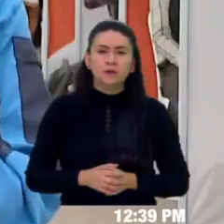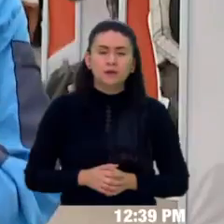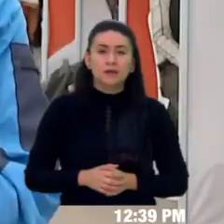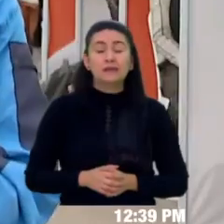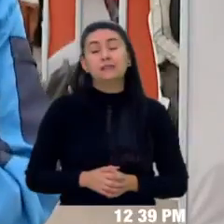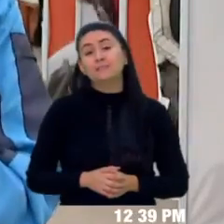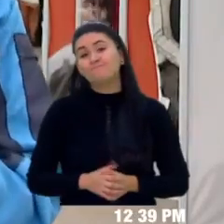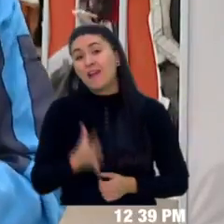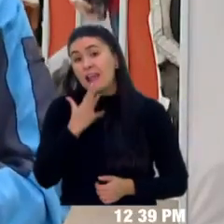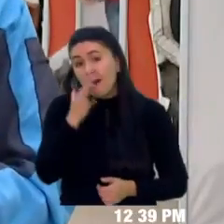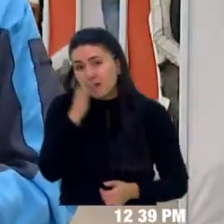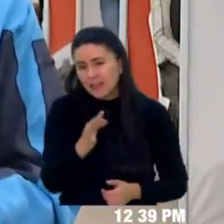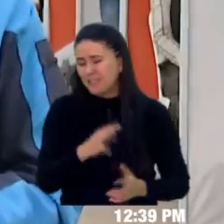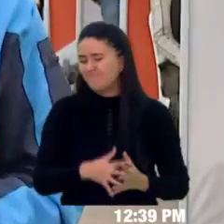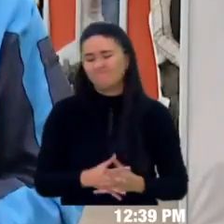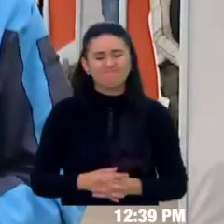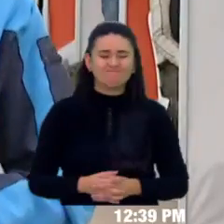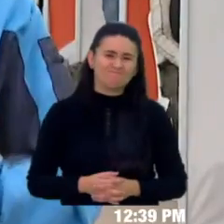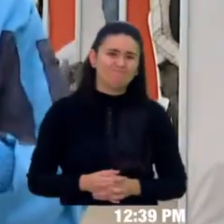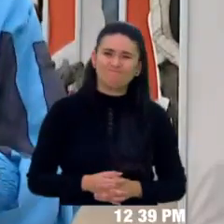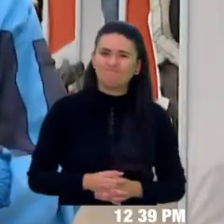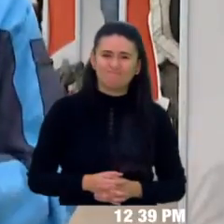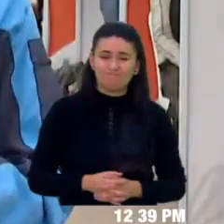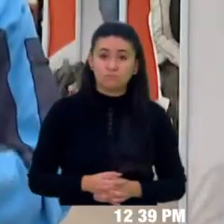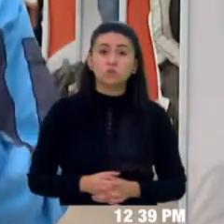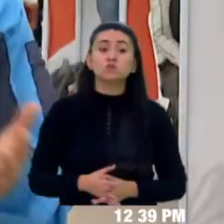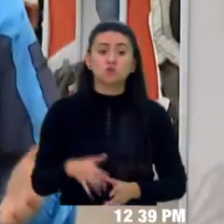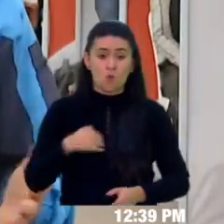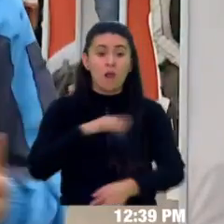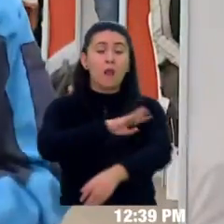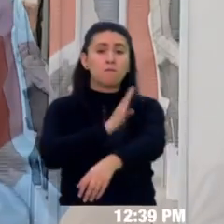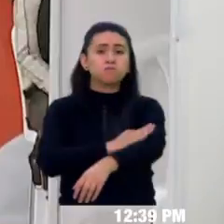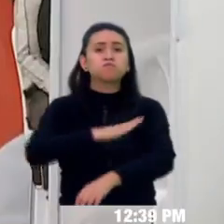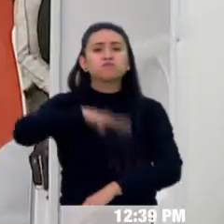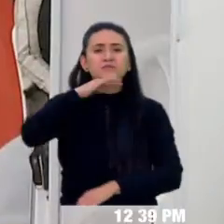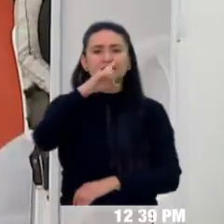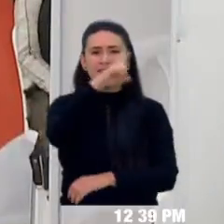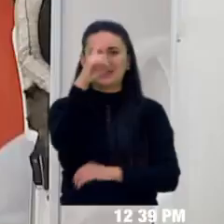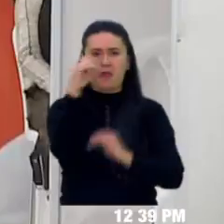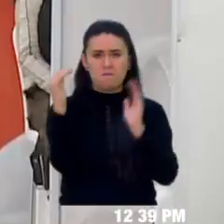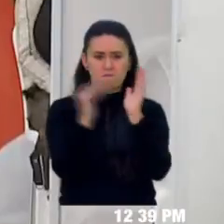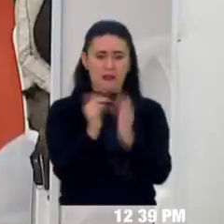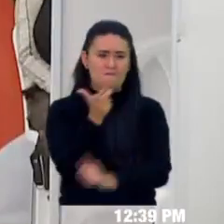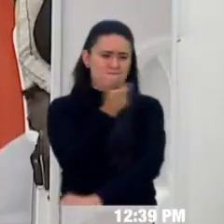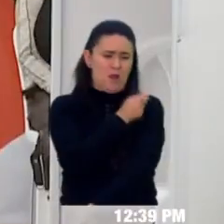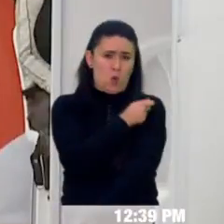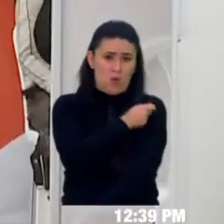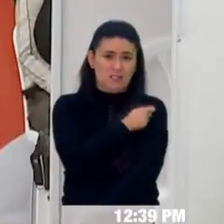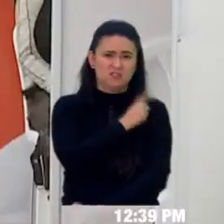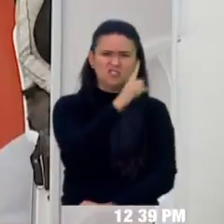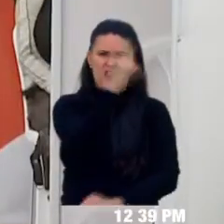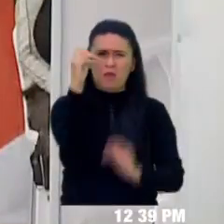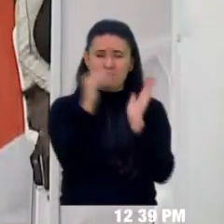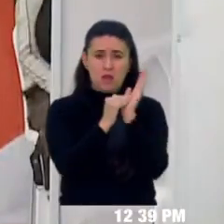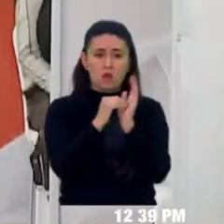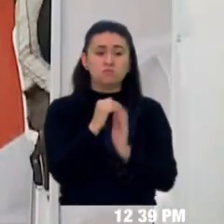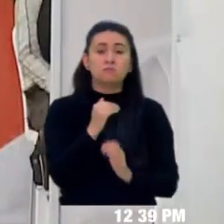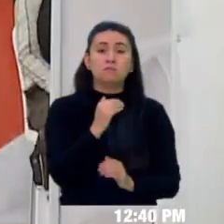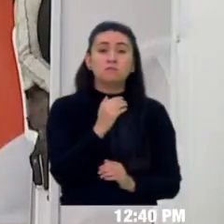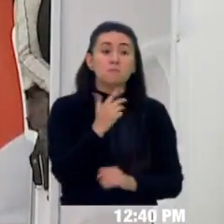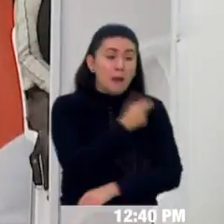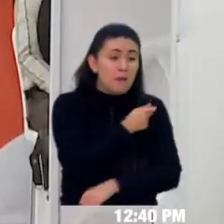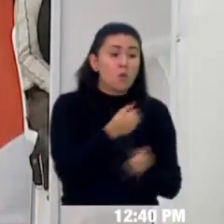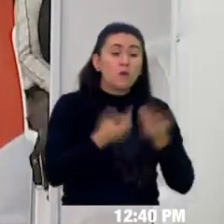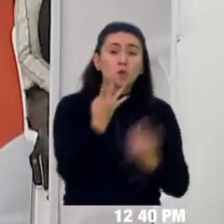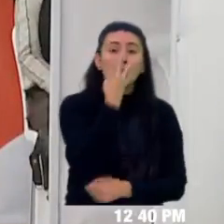La verdad, no. Tenemos capacidad de poner 100.000 vacunas al día y estamos poniendo 40.000 porque la gente no viene a vacunarse.